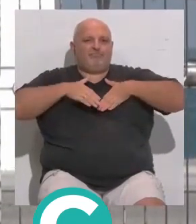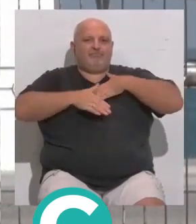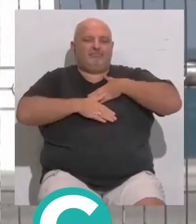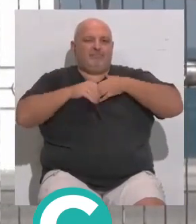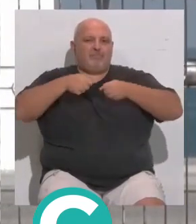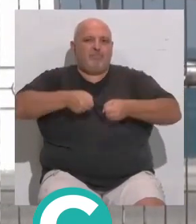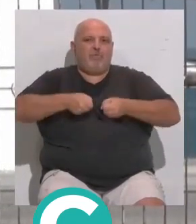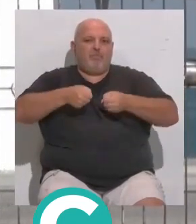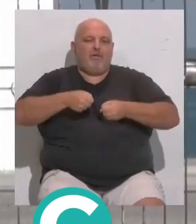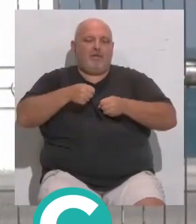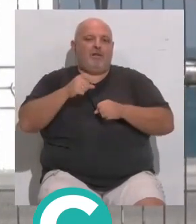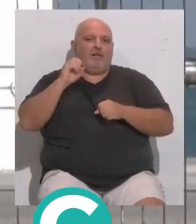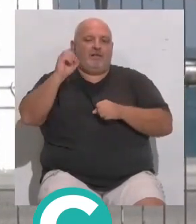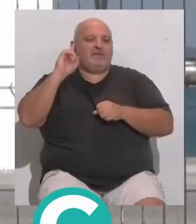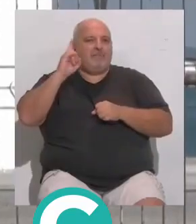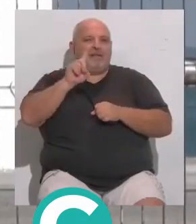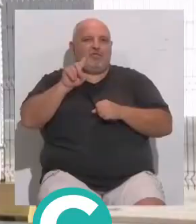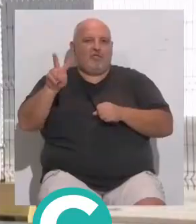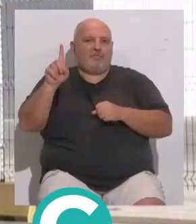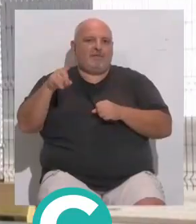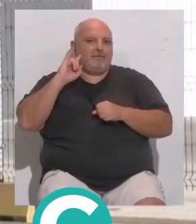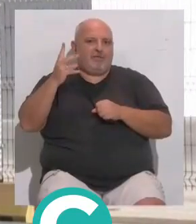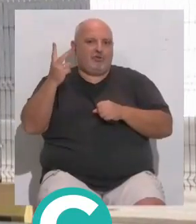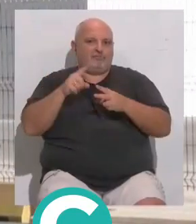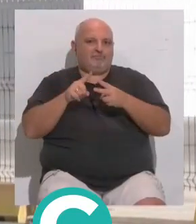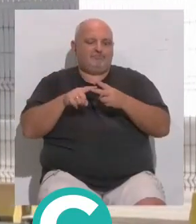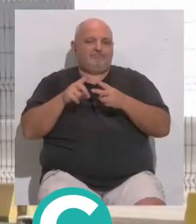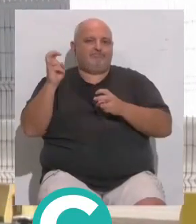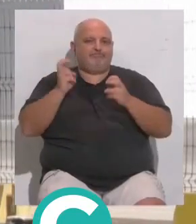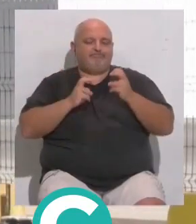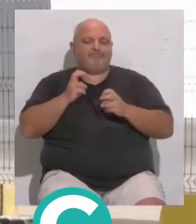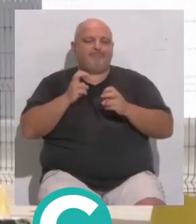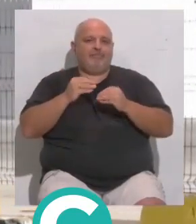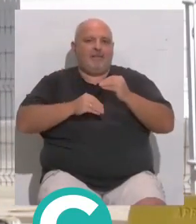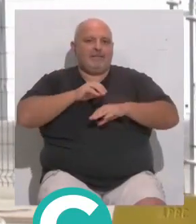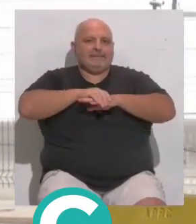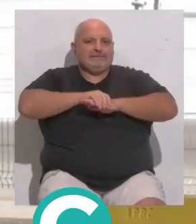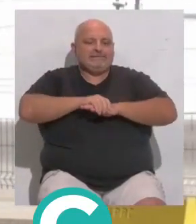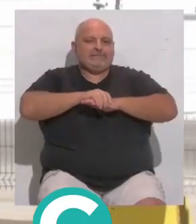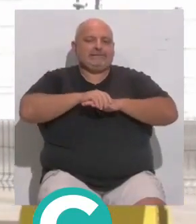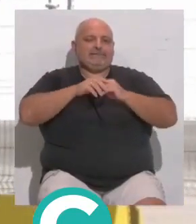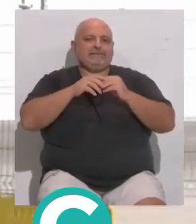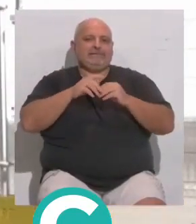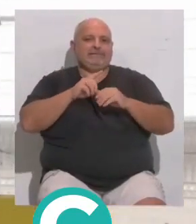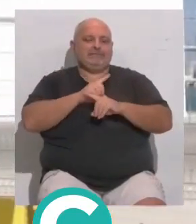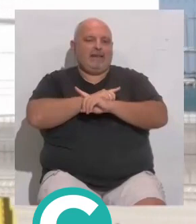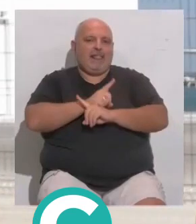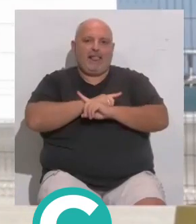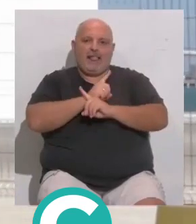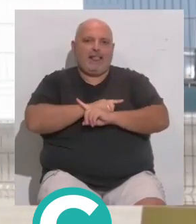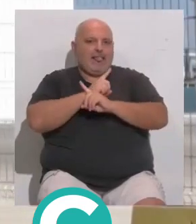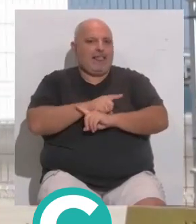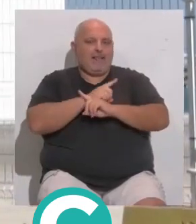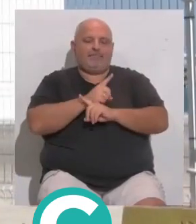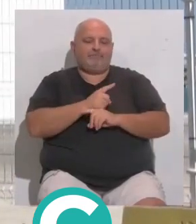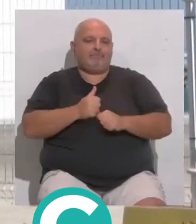llamada pertinente al servicio del 112. Los efectivos de este realizaban sin éxito maniobras RCP, teniendo que esperar